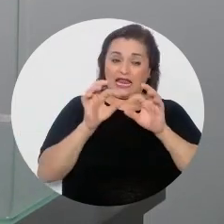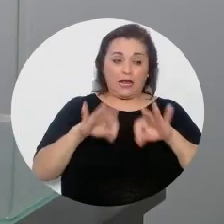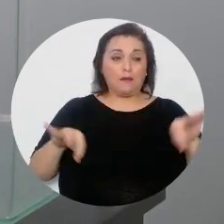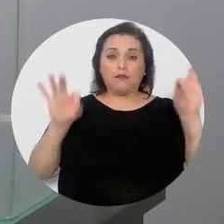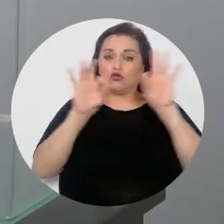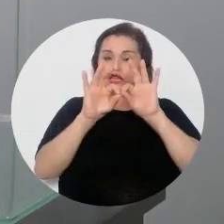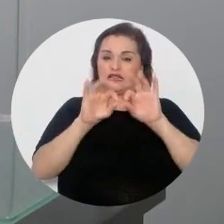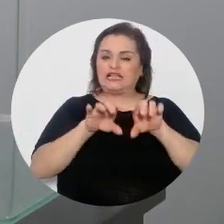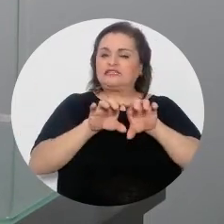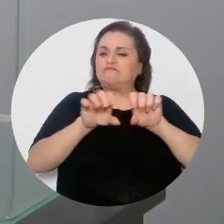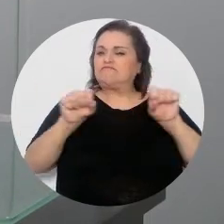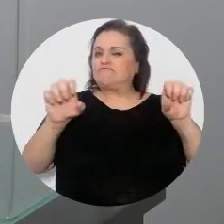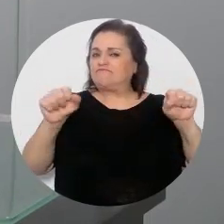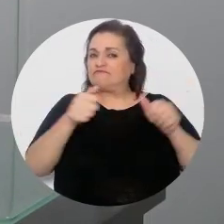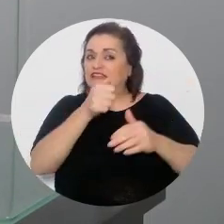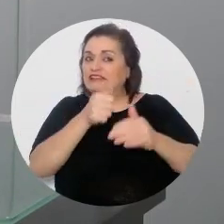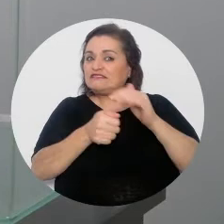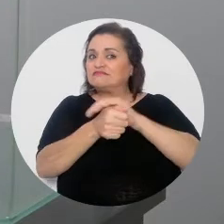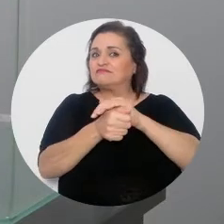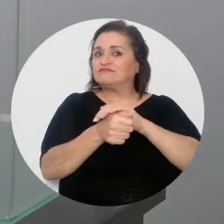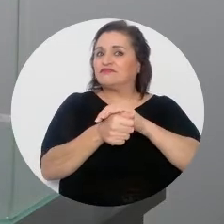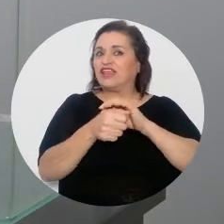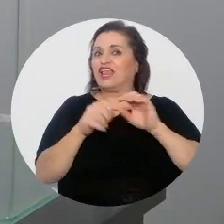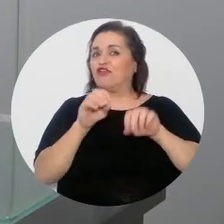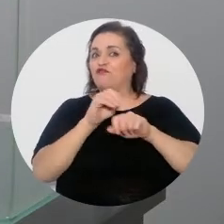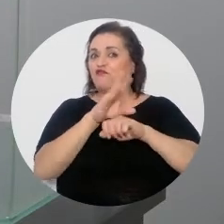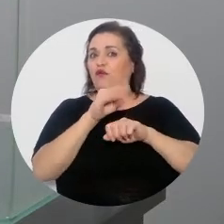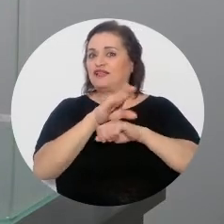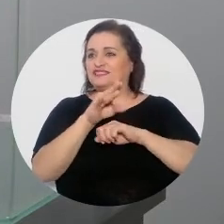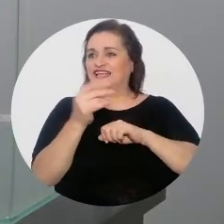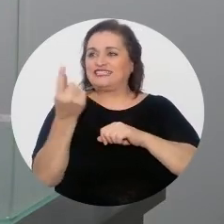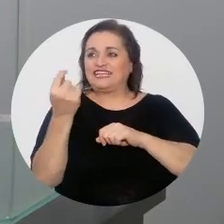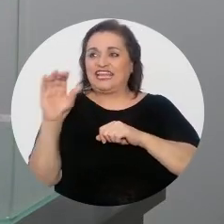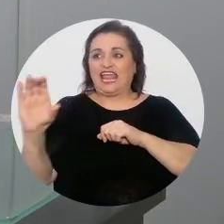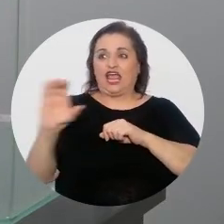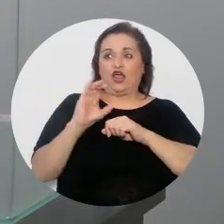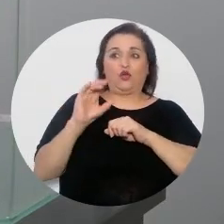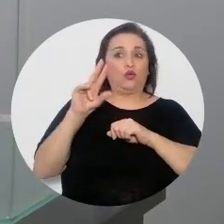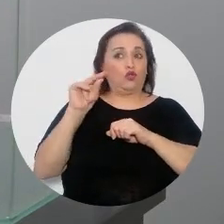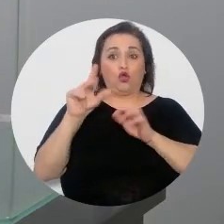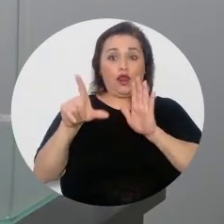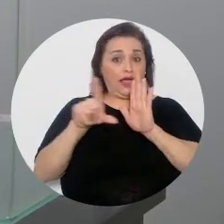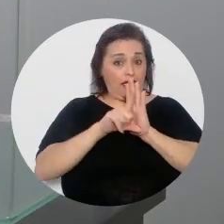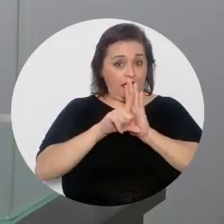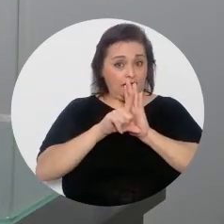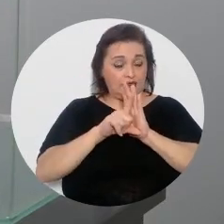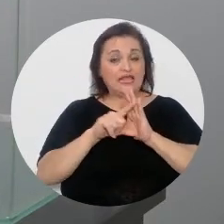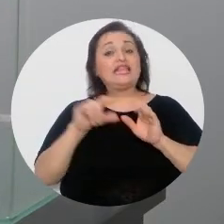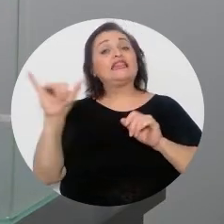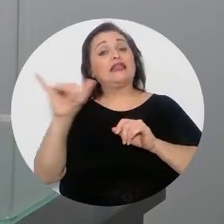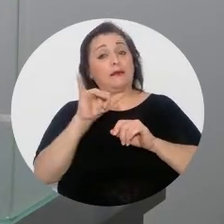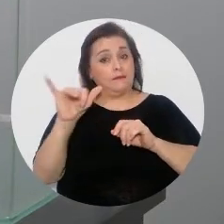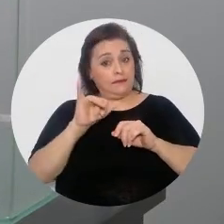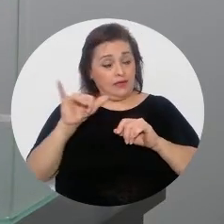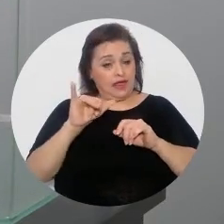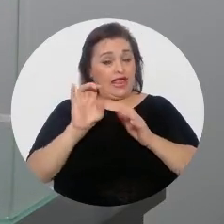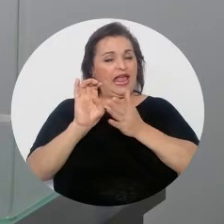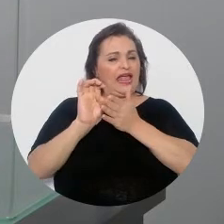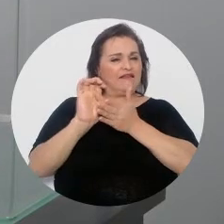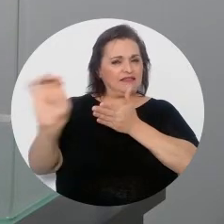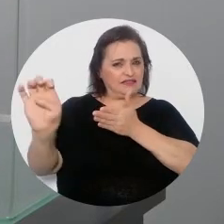muy importante, el tráfico de influencias y evitar el ingreso de dinero de procedencia ilegal y